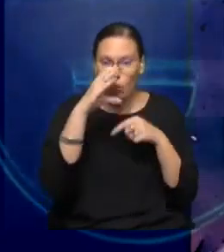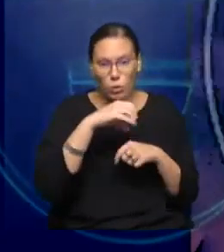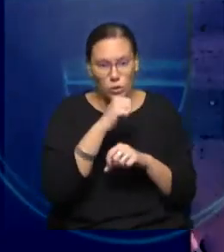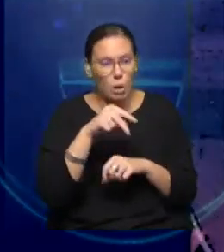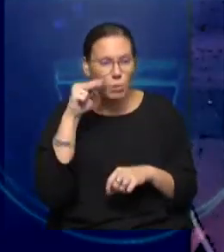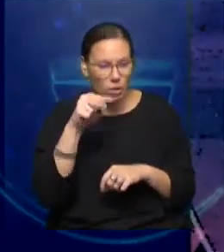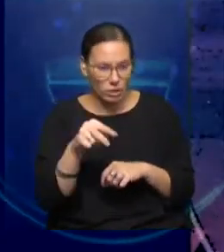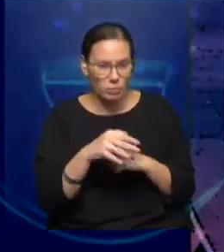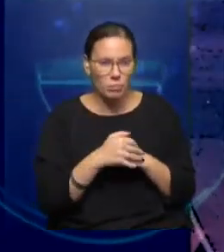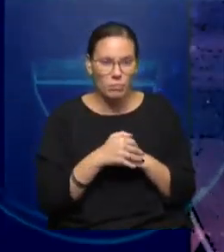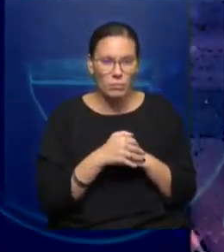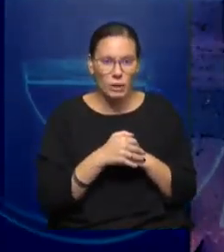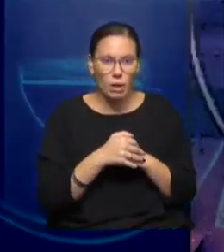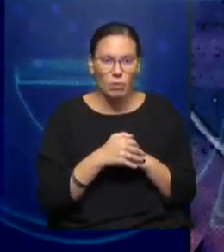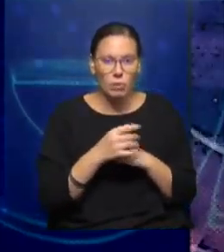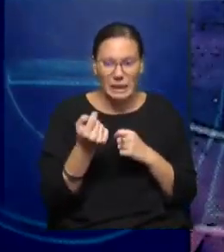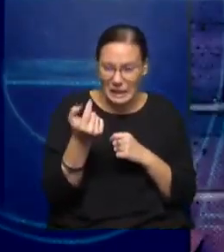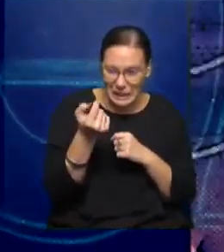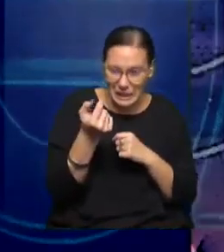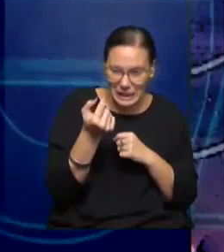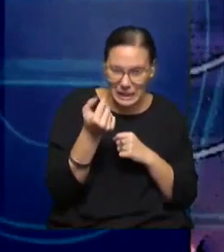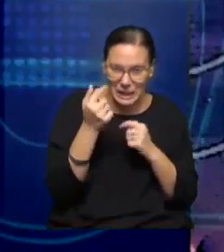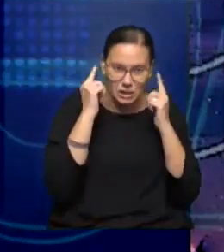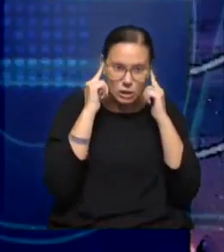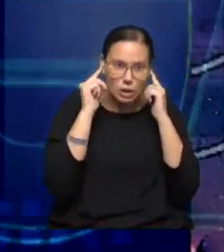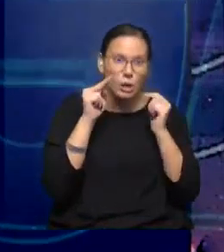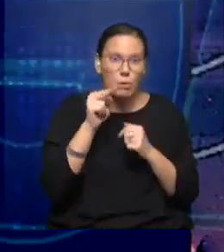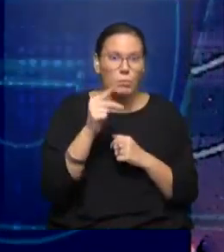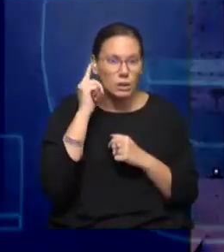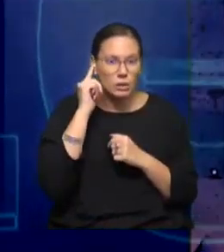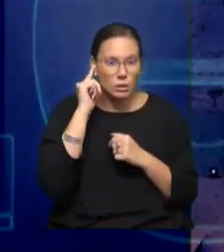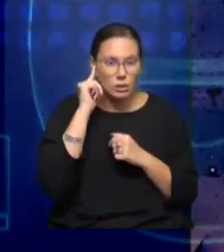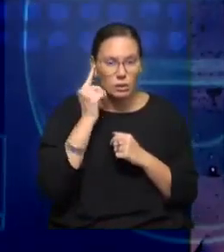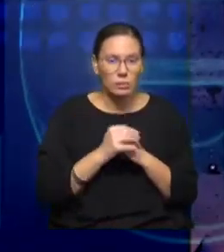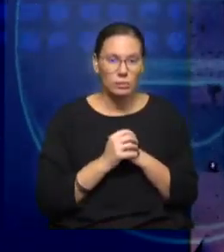la puede ver estuvo muy cerquita de dar un abrazo